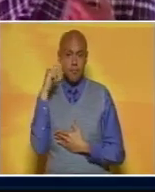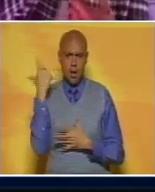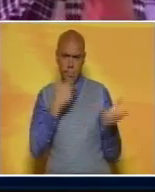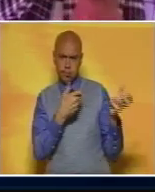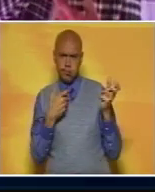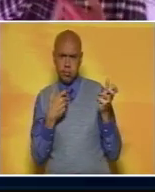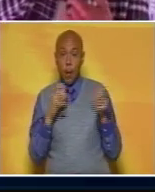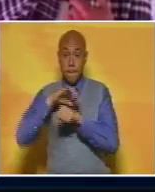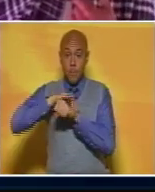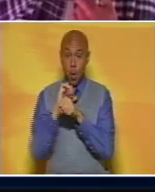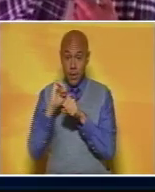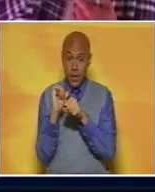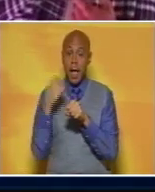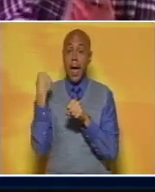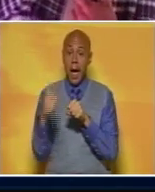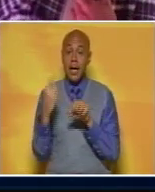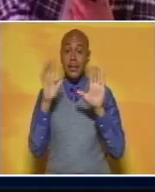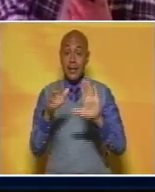ha recaudado hasta el momento